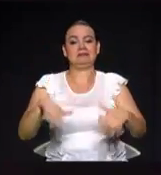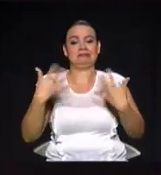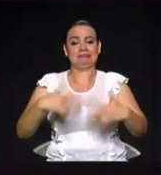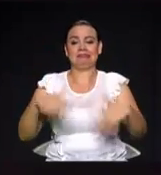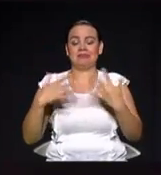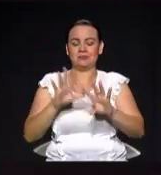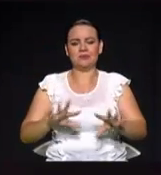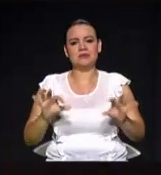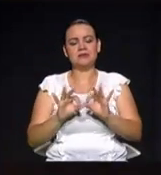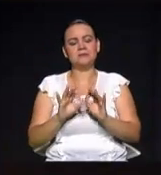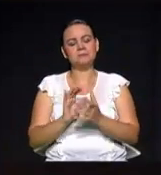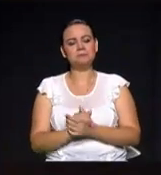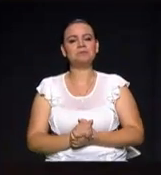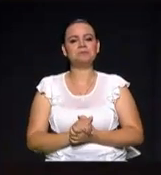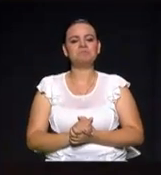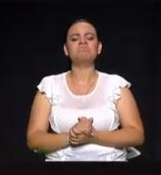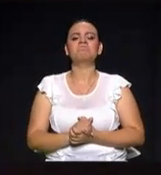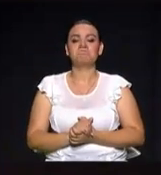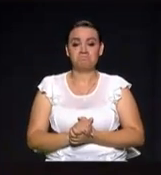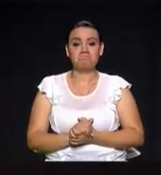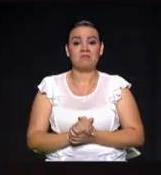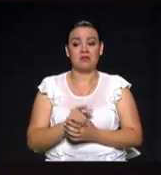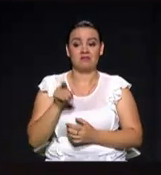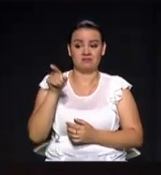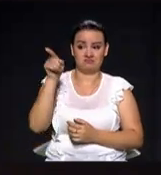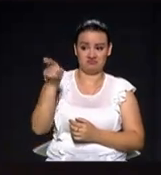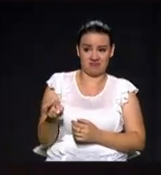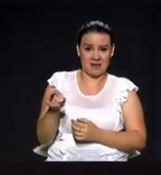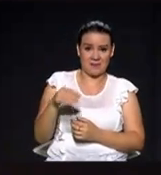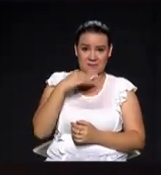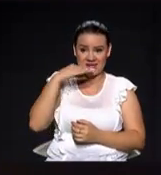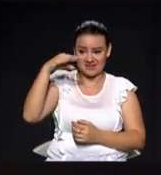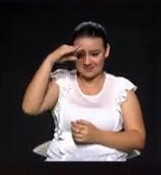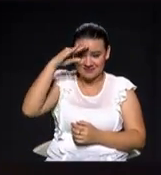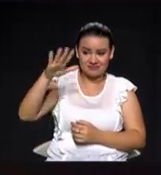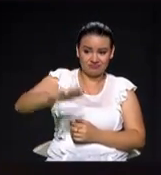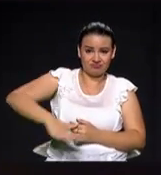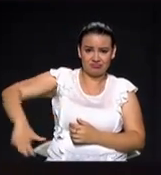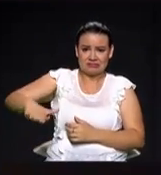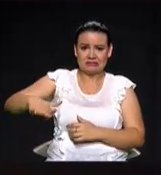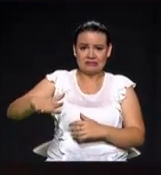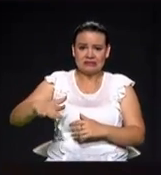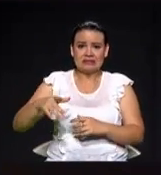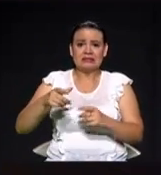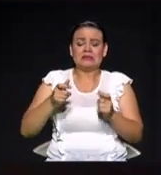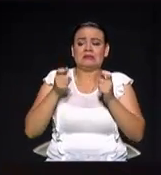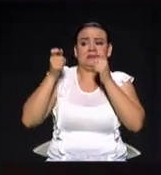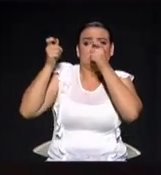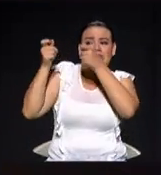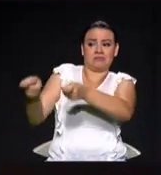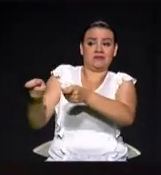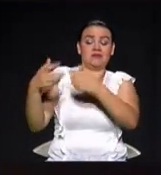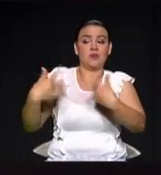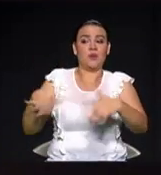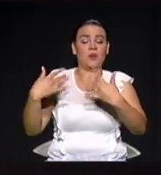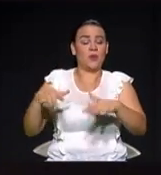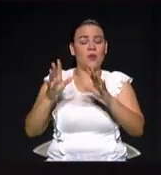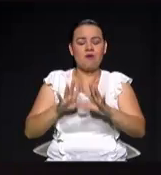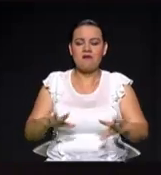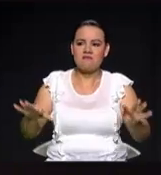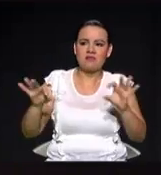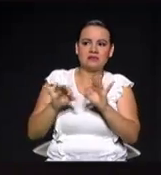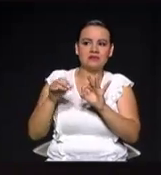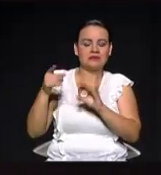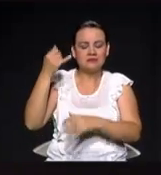ha sido nombrada porque medellín lo más innovador que yo considero también que ha hecho en este tiempo es ser